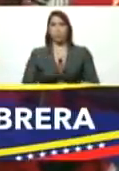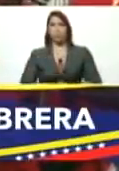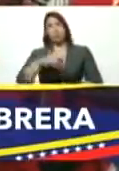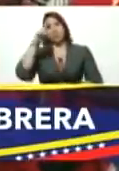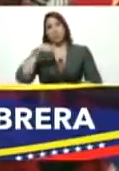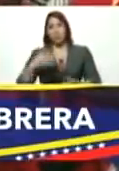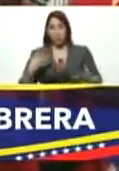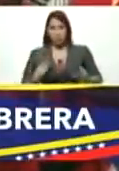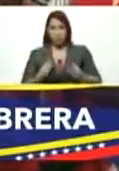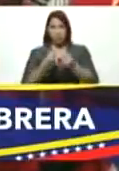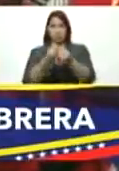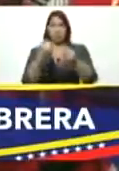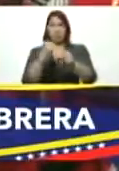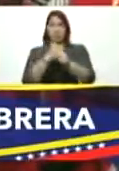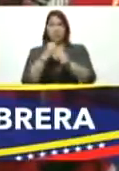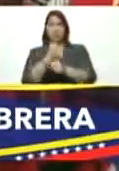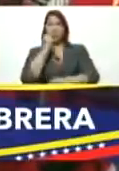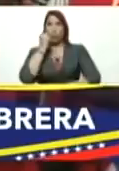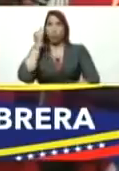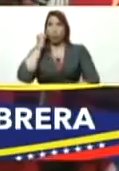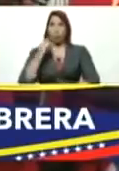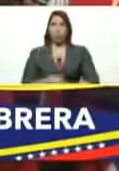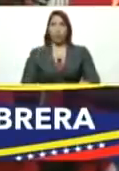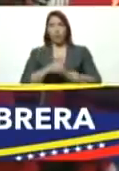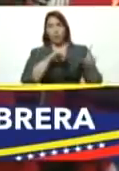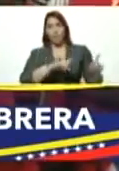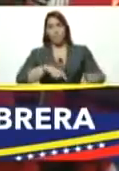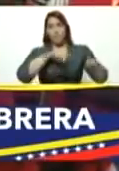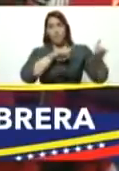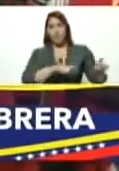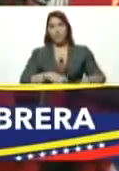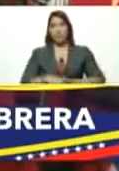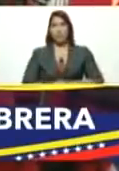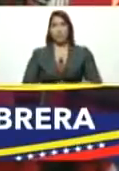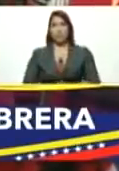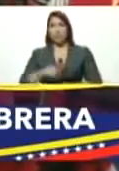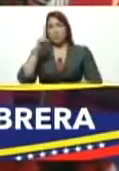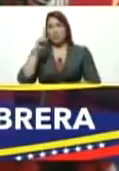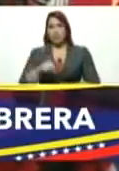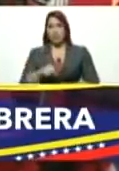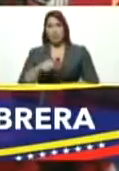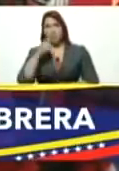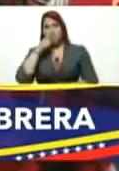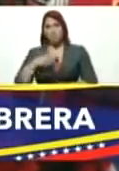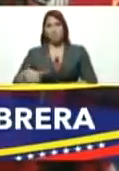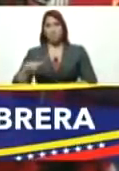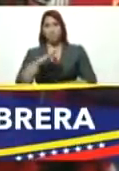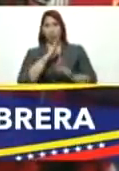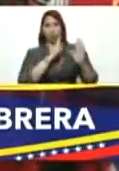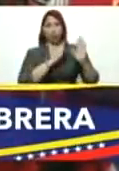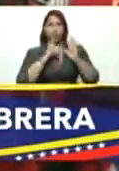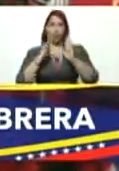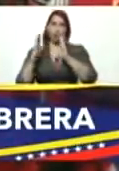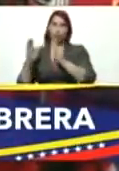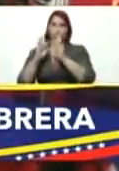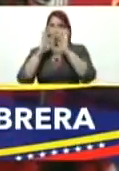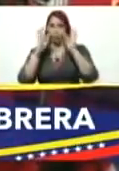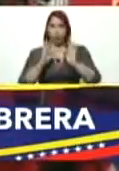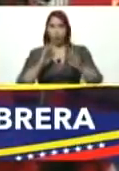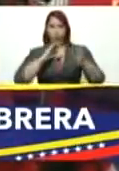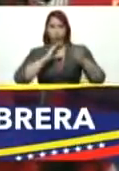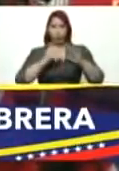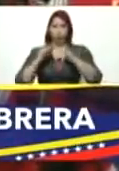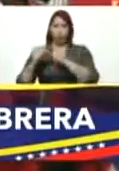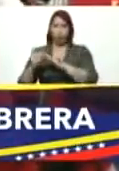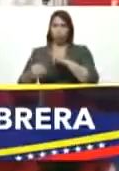acompañar esa clase obrera campesina y también el pueblo organizado en forma de comunas que ellos